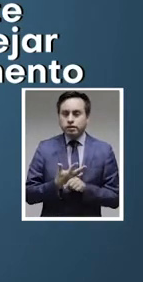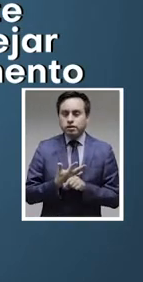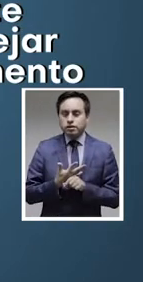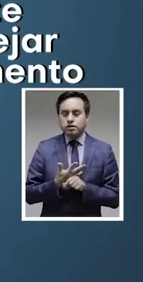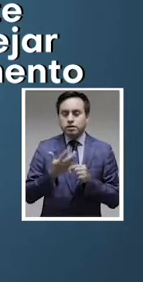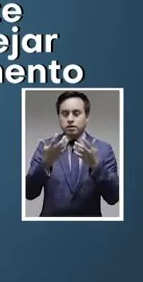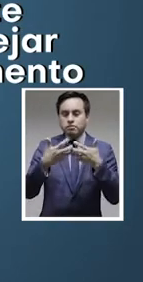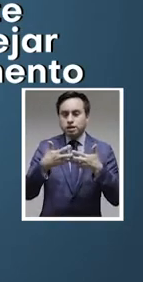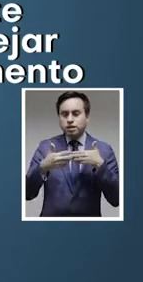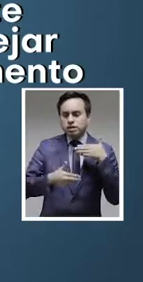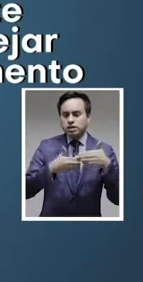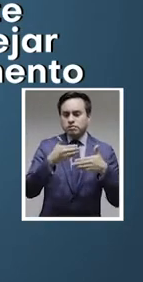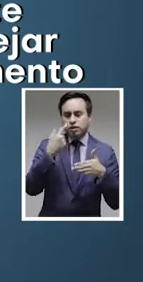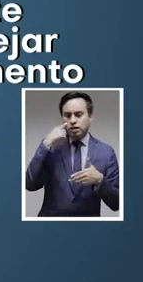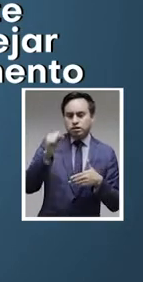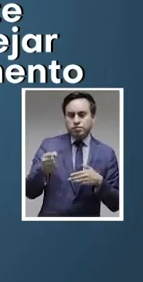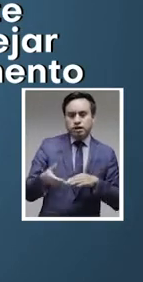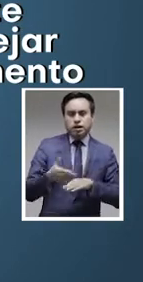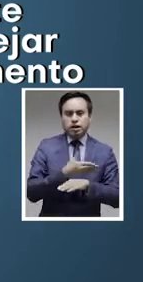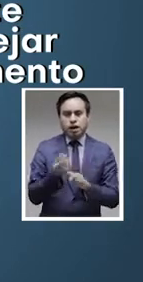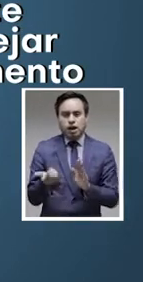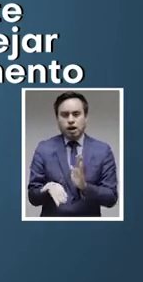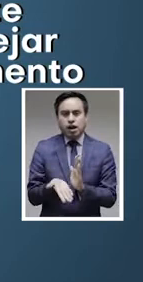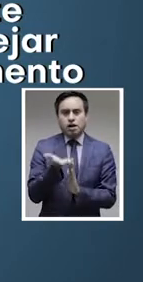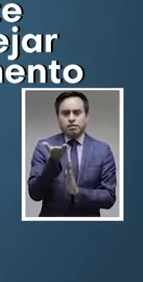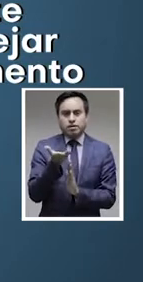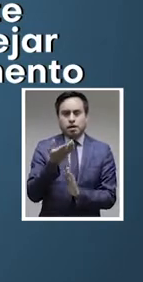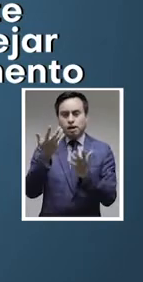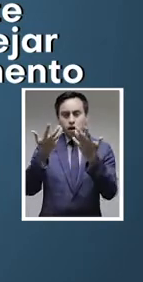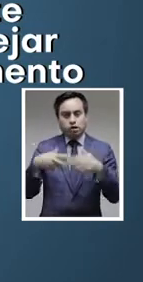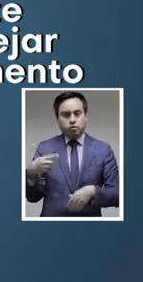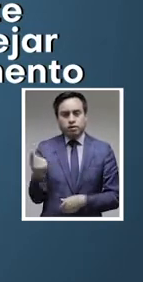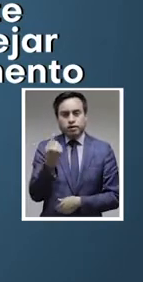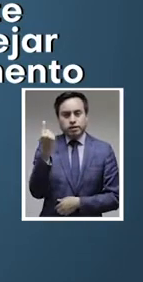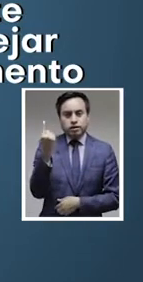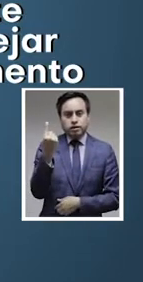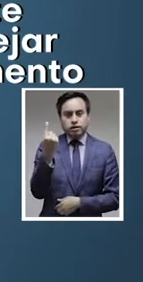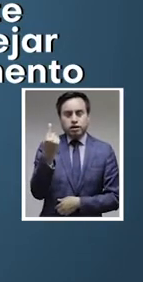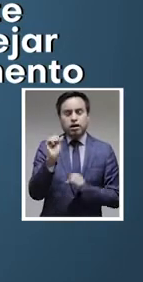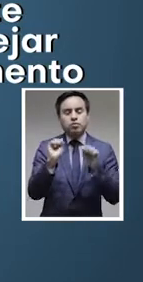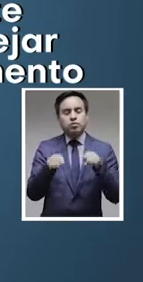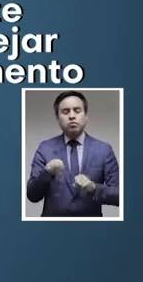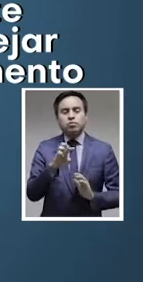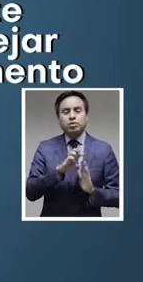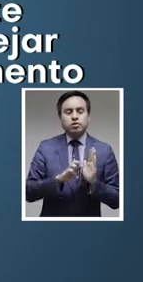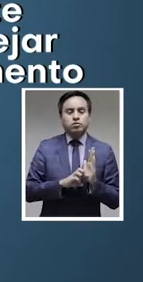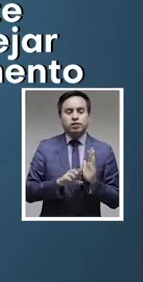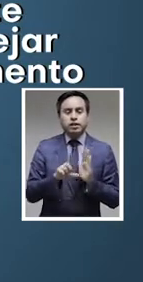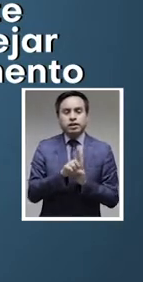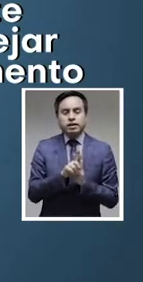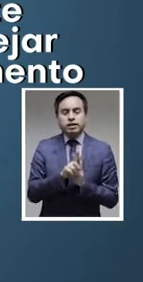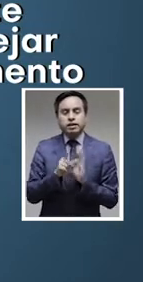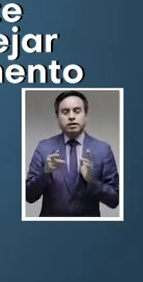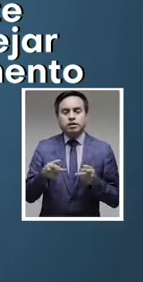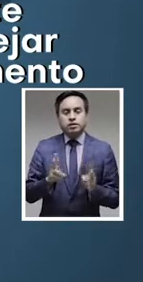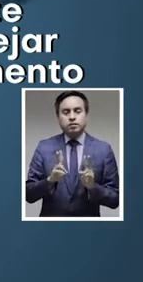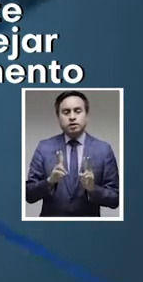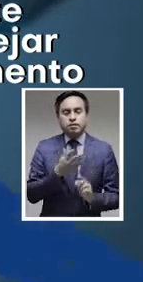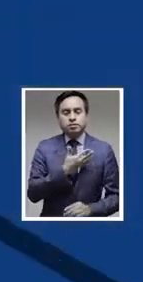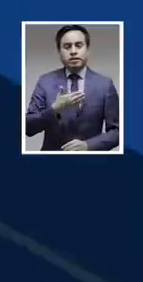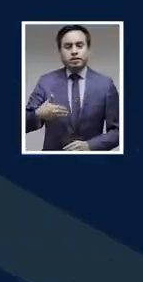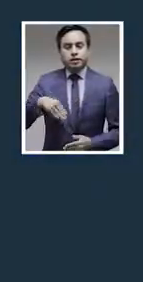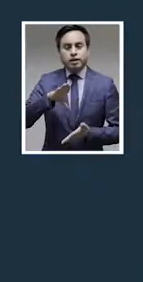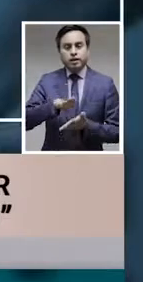mecanismos que anticipan alzas de tarifa de manera automática, aprobamos un proyecto de ley que permite al presidente